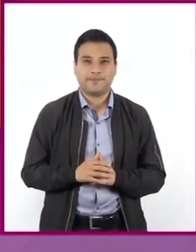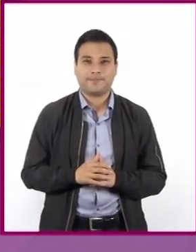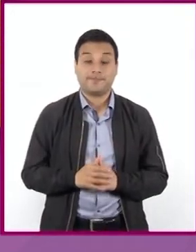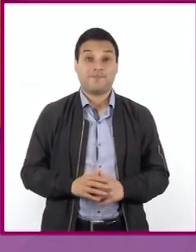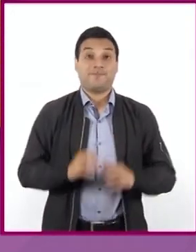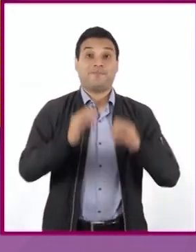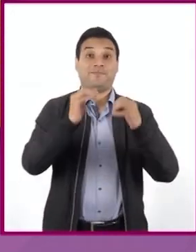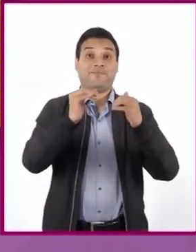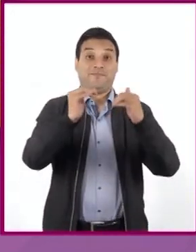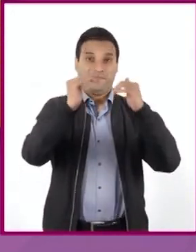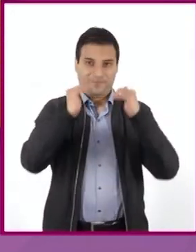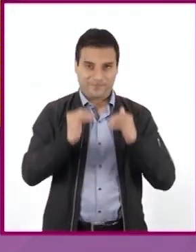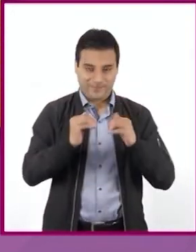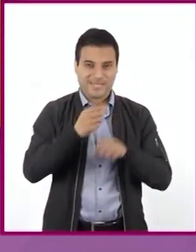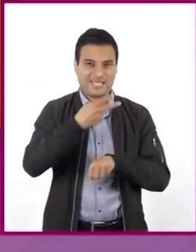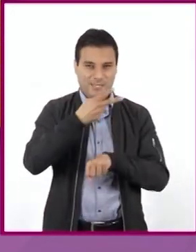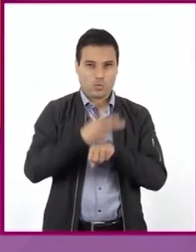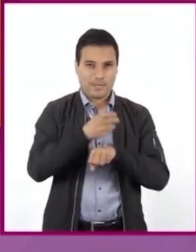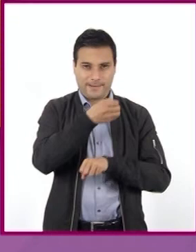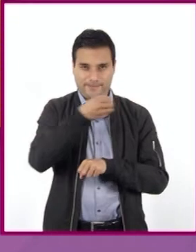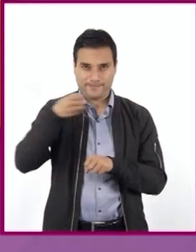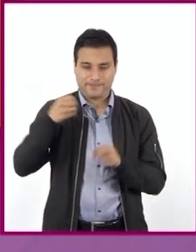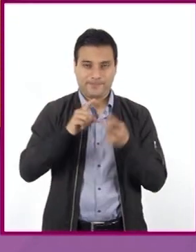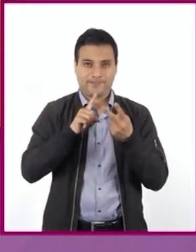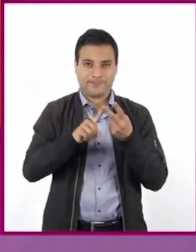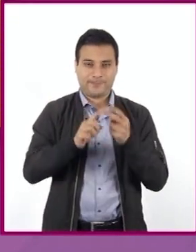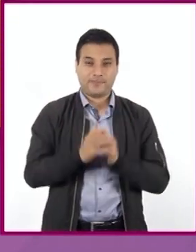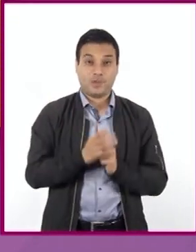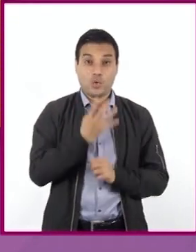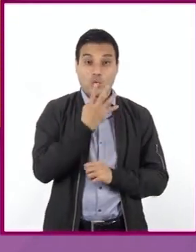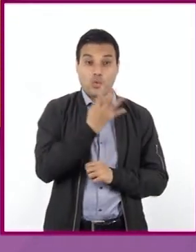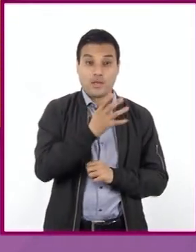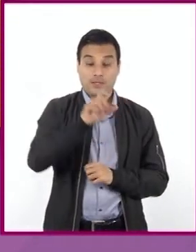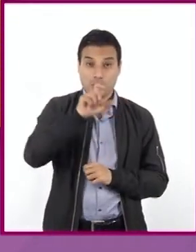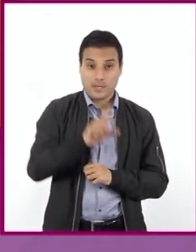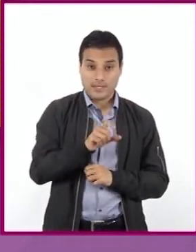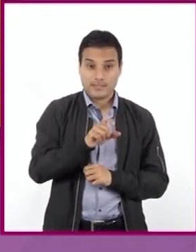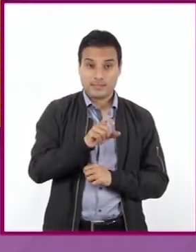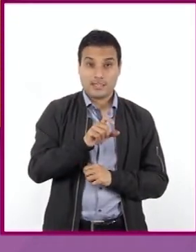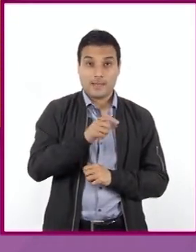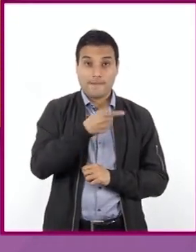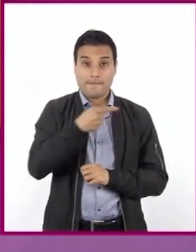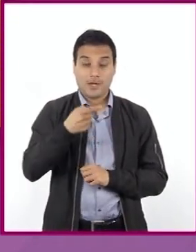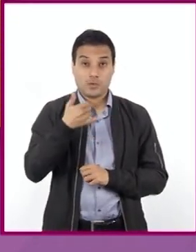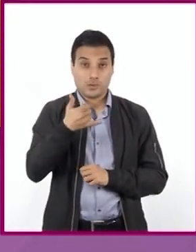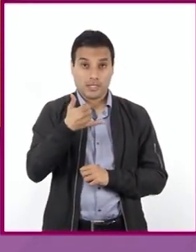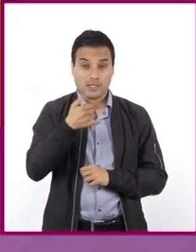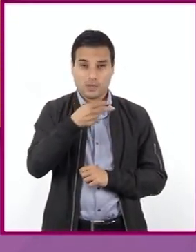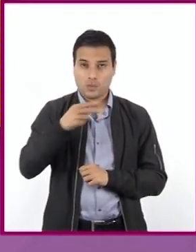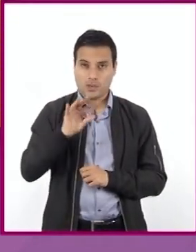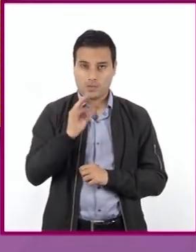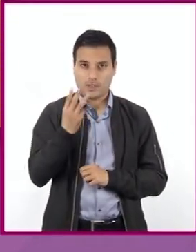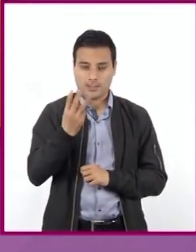Pasamos a la segunda ecuación. 4x menos 1y igual a 43.